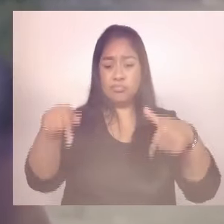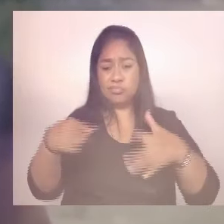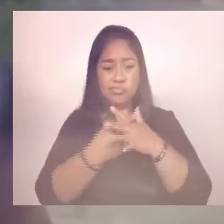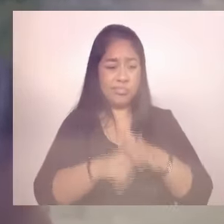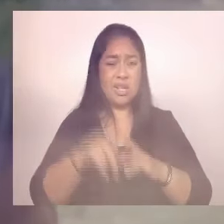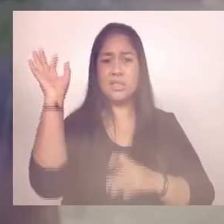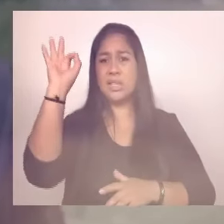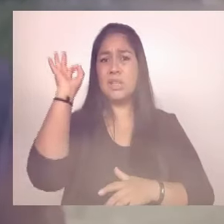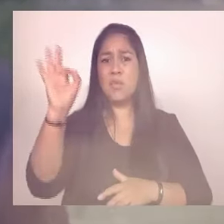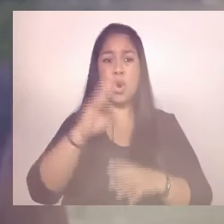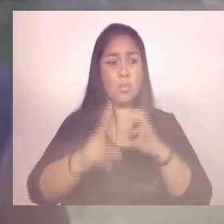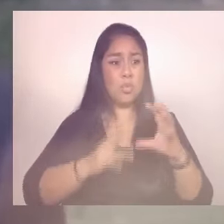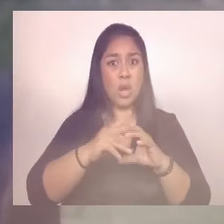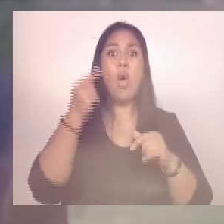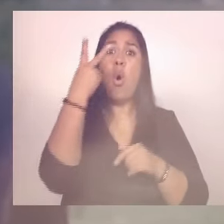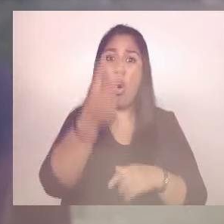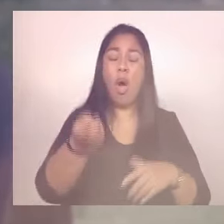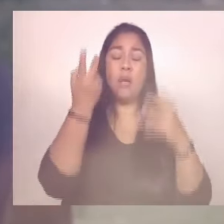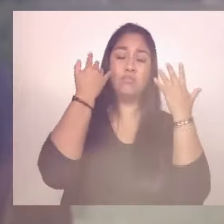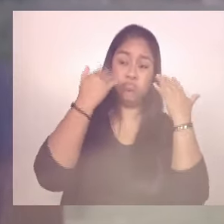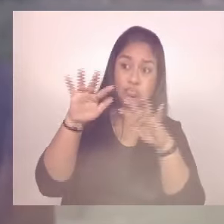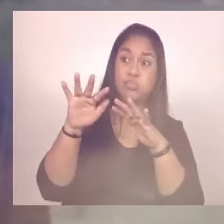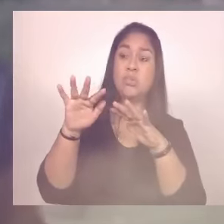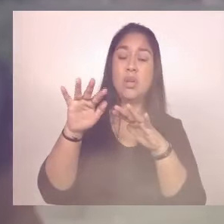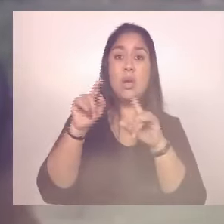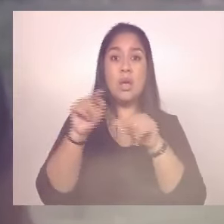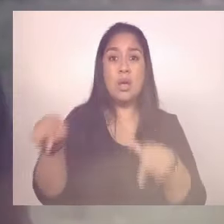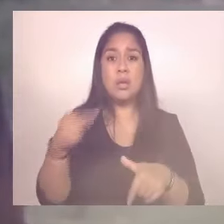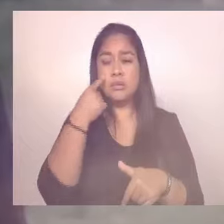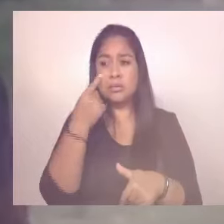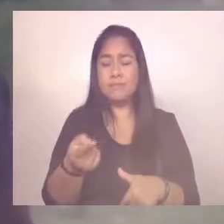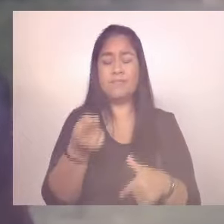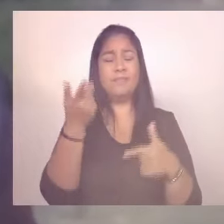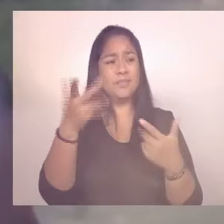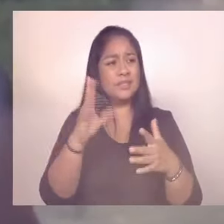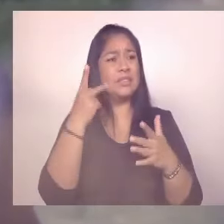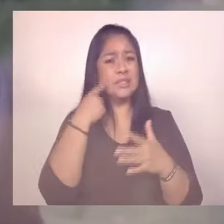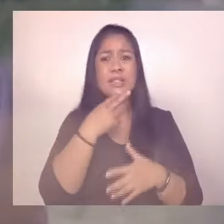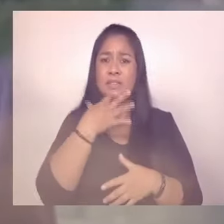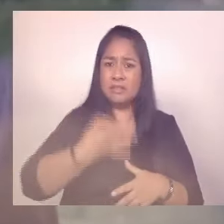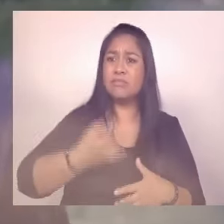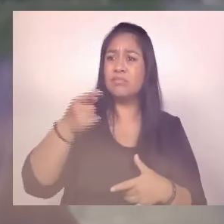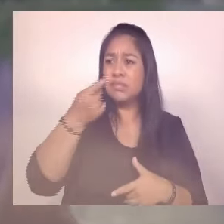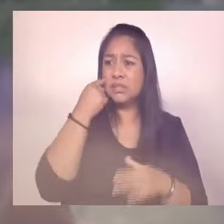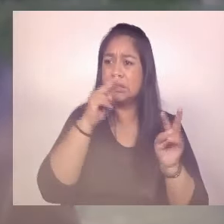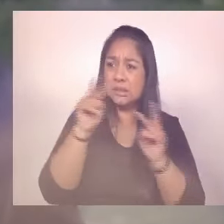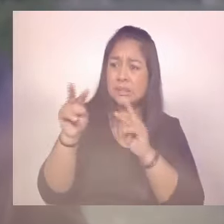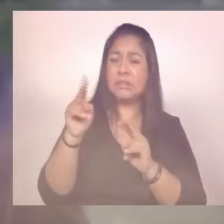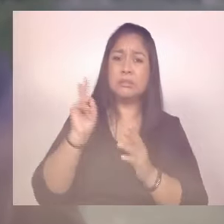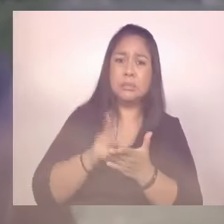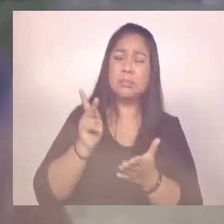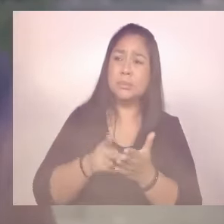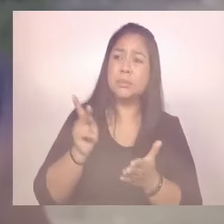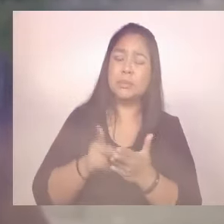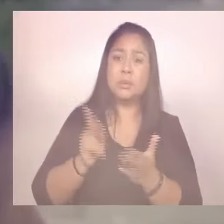mundial, ha capturado de nuevo nuestra atención, está siendo una realidad constante, pero ahora en